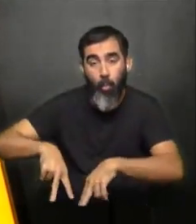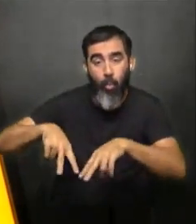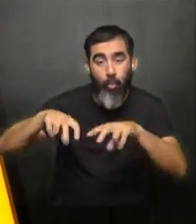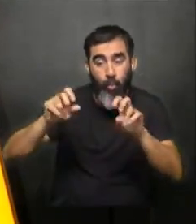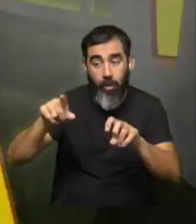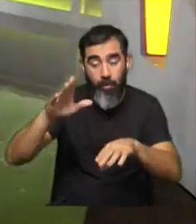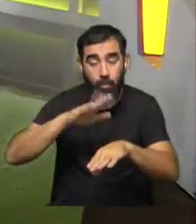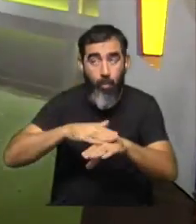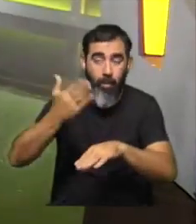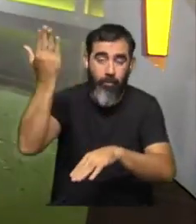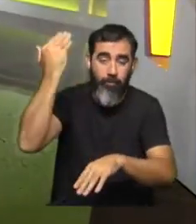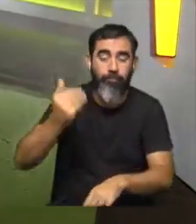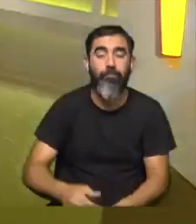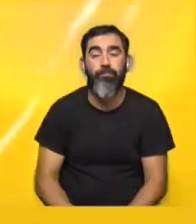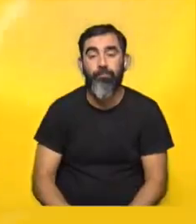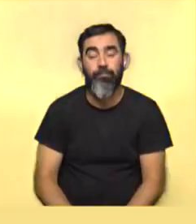entonces.